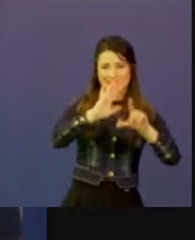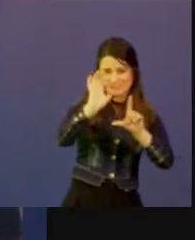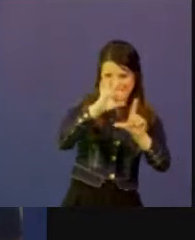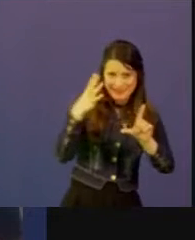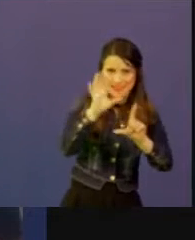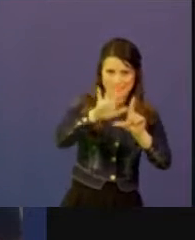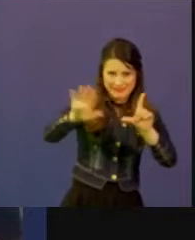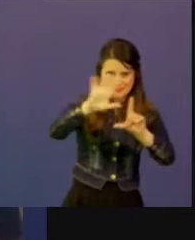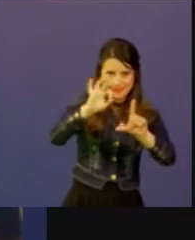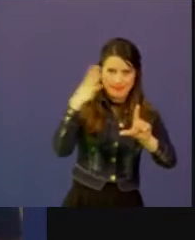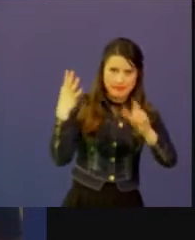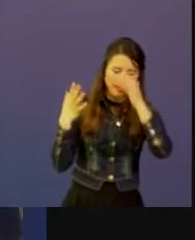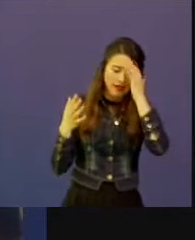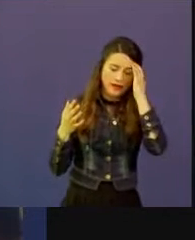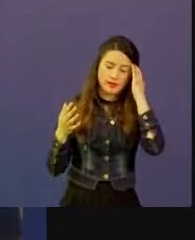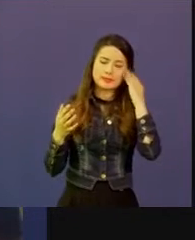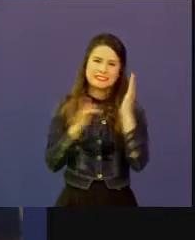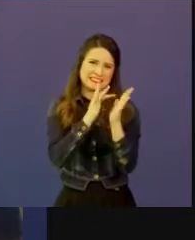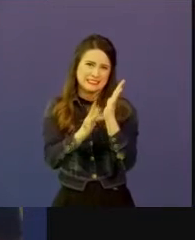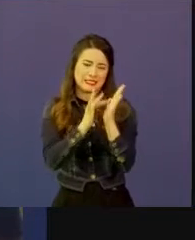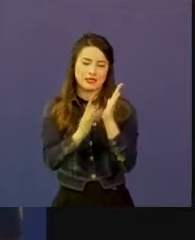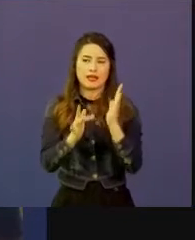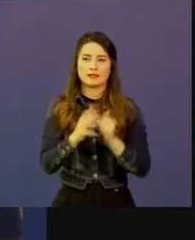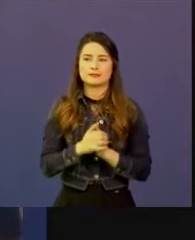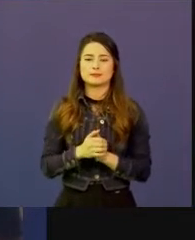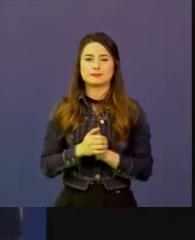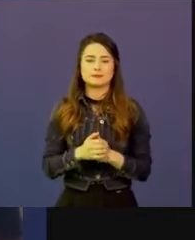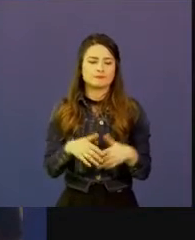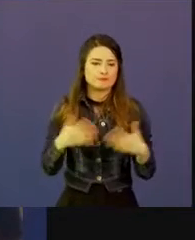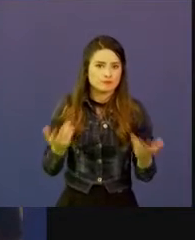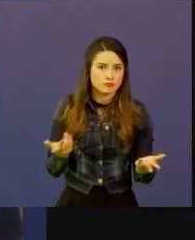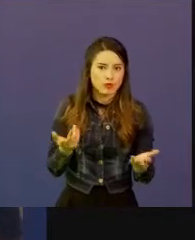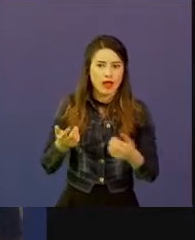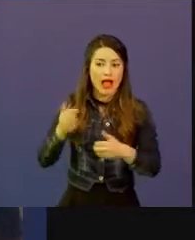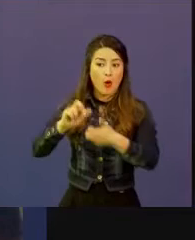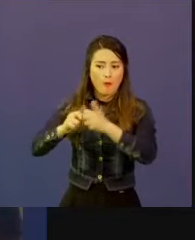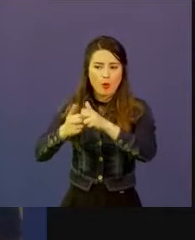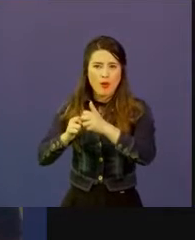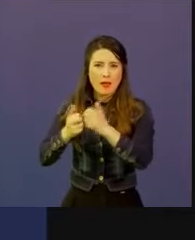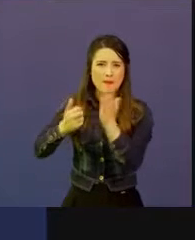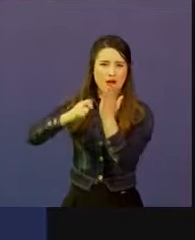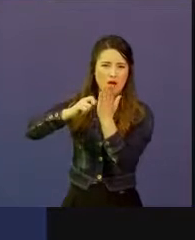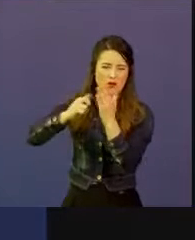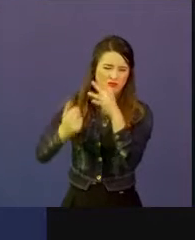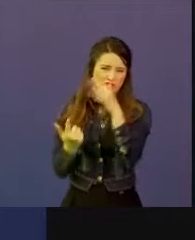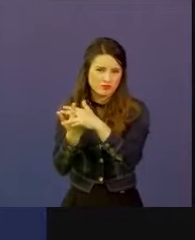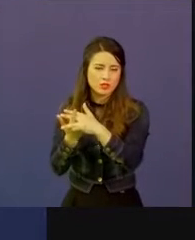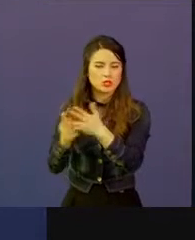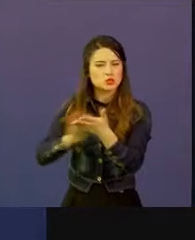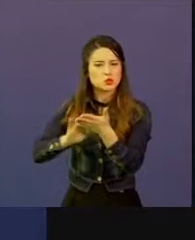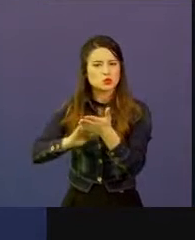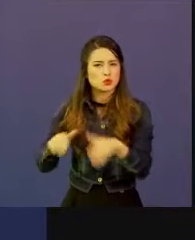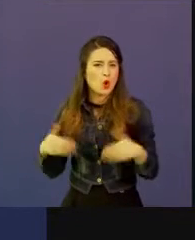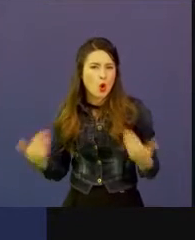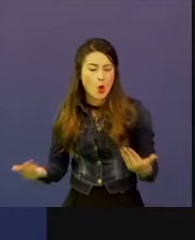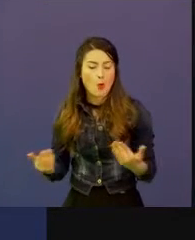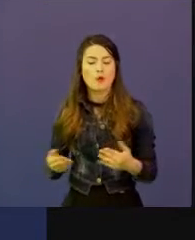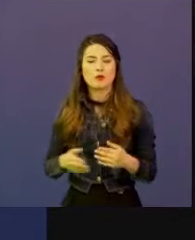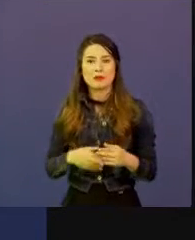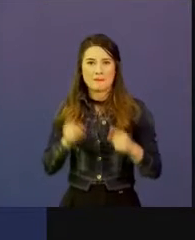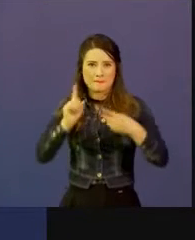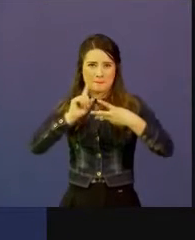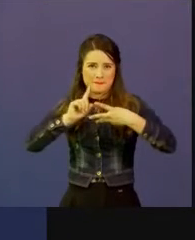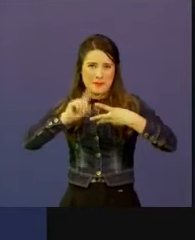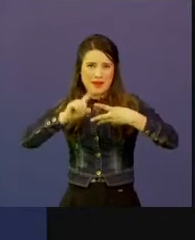construyendo algunas soluciones a problemas basados en elementos del contexto real. Y fue una experiencia muy agradable porque